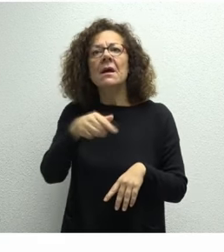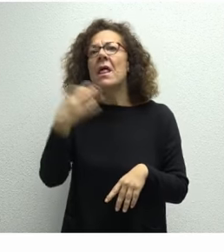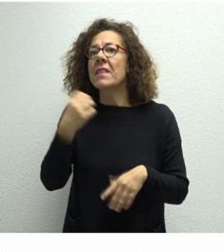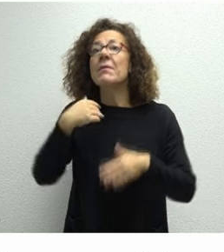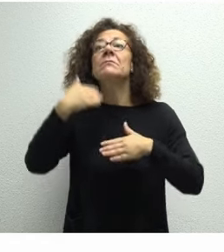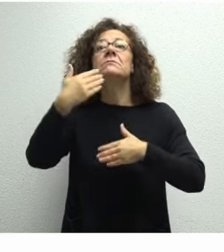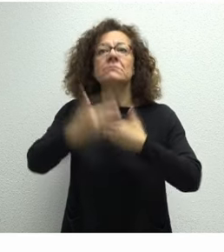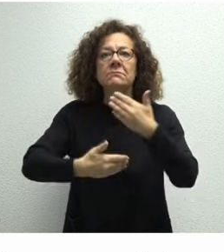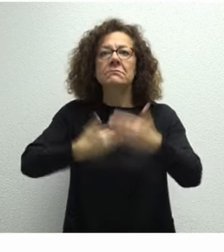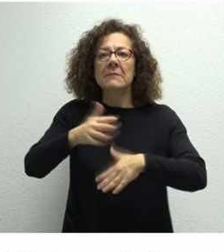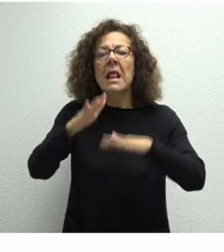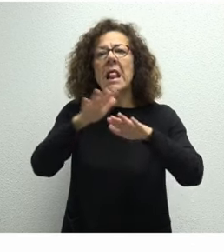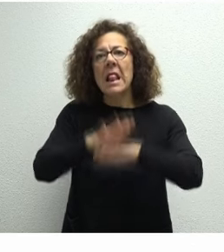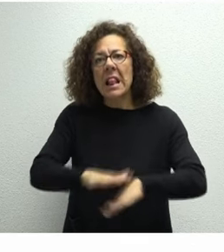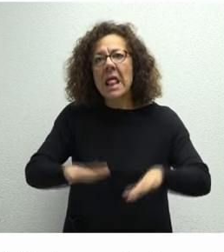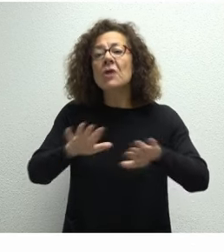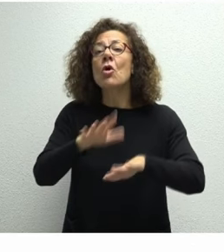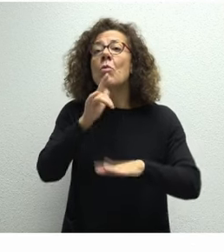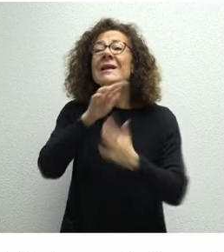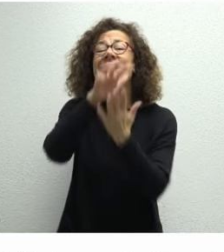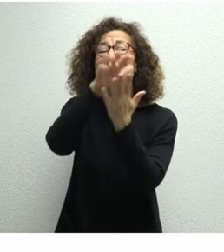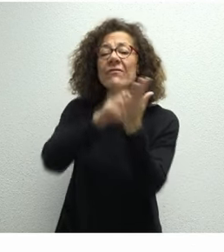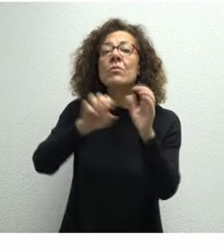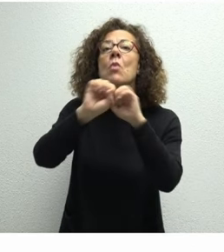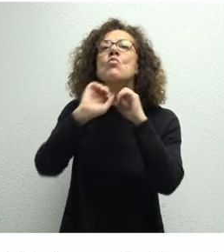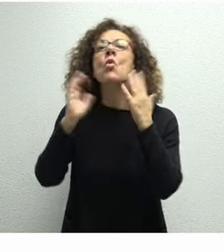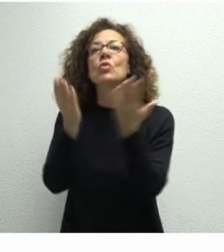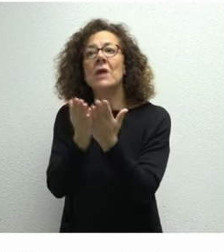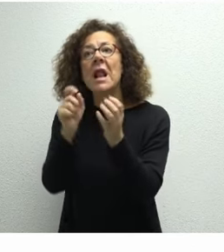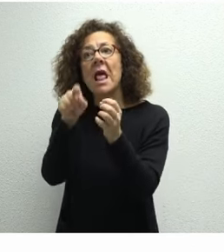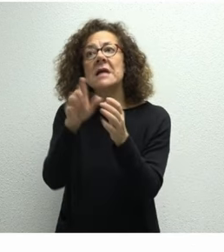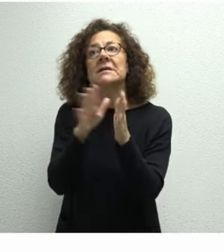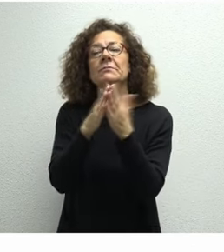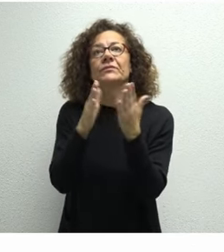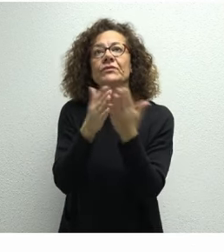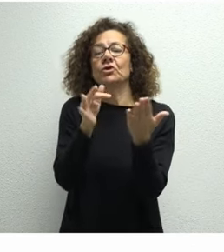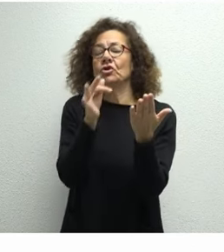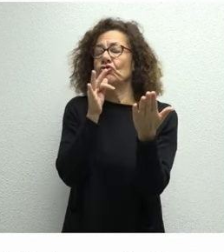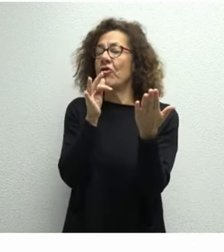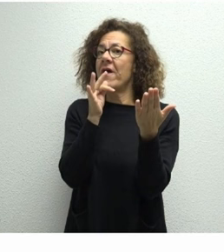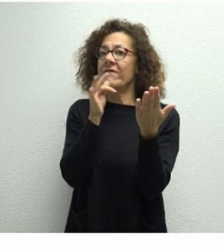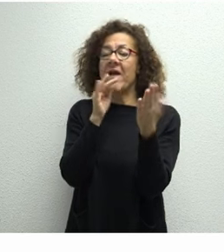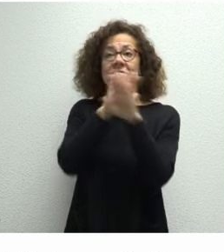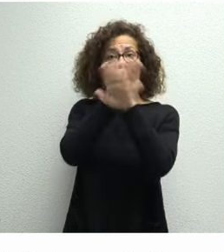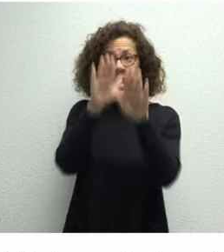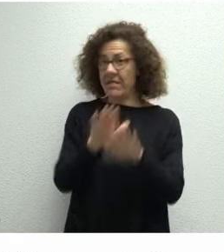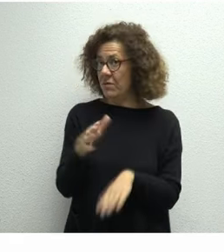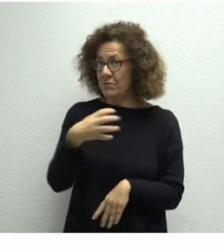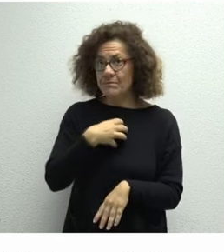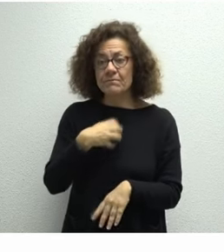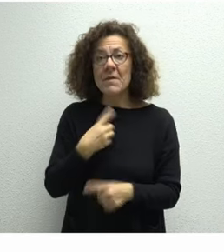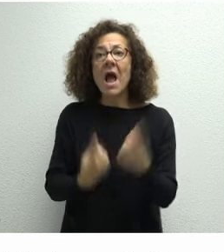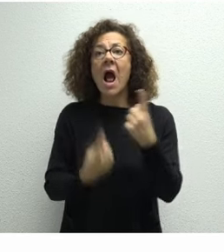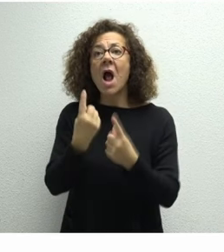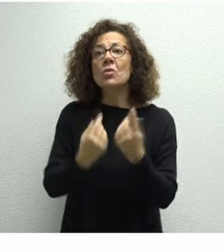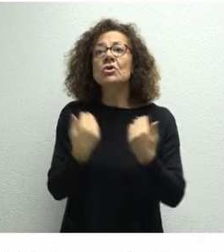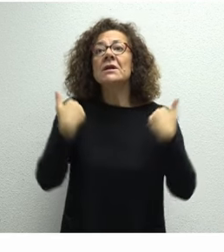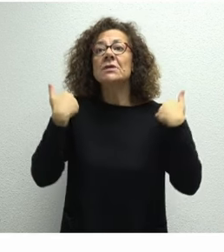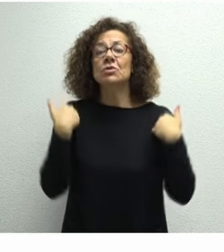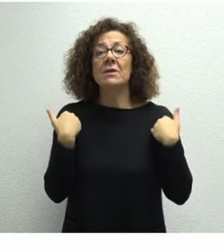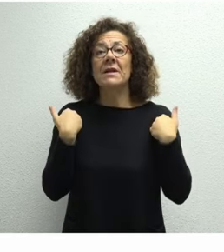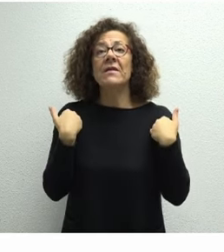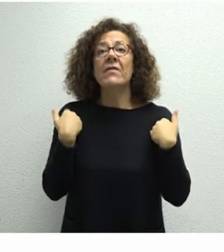ir lento porque la verdad es que ese informe a nivel mundial ese Atlas todavía no lo hemos finalizado aquellos que tenemos responsabilidad